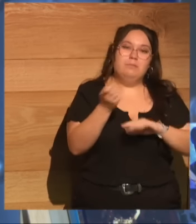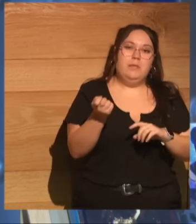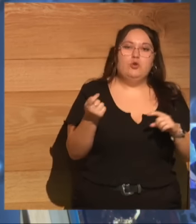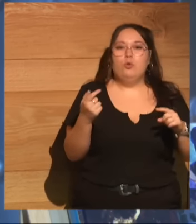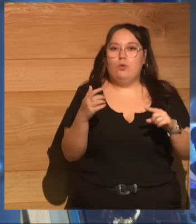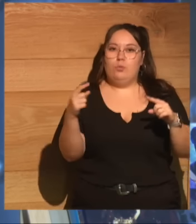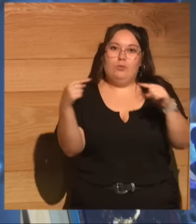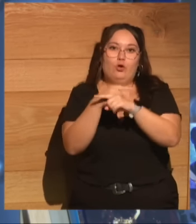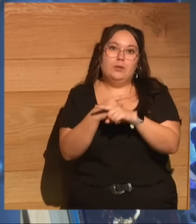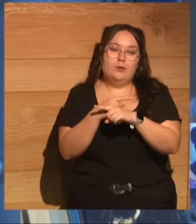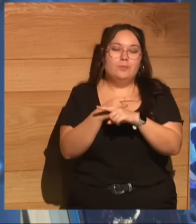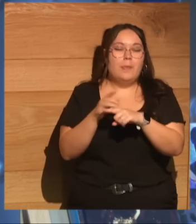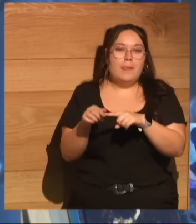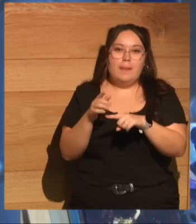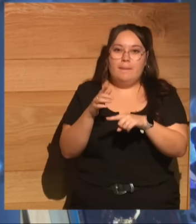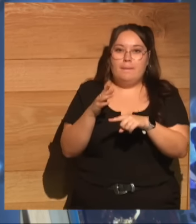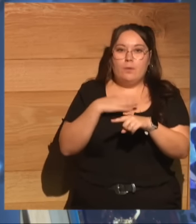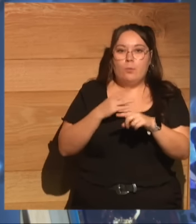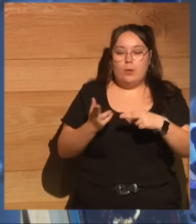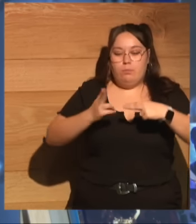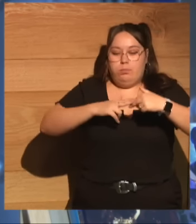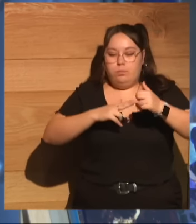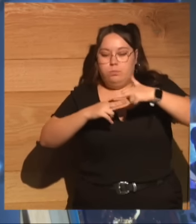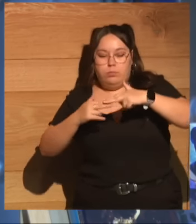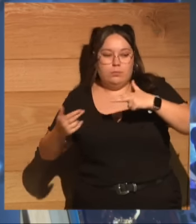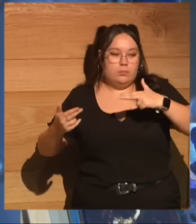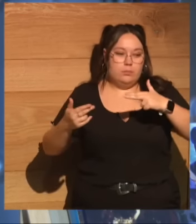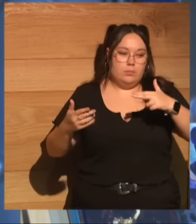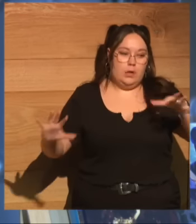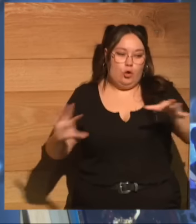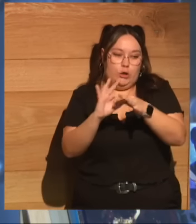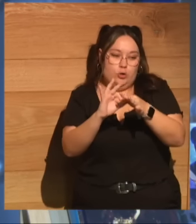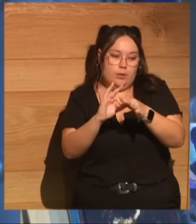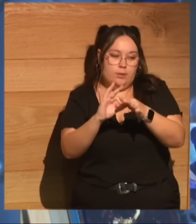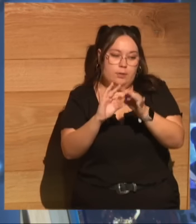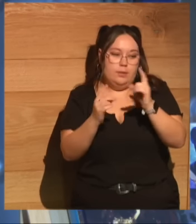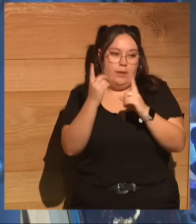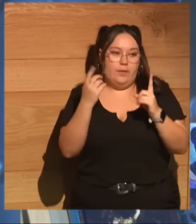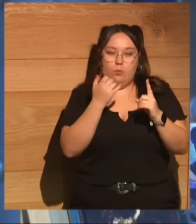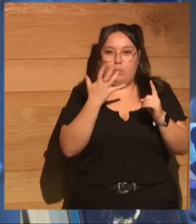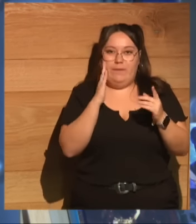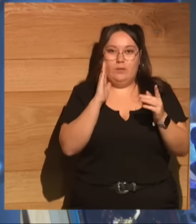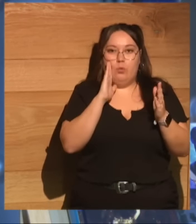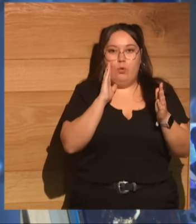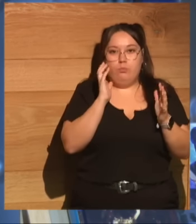que es el que hace que los fragmentos se yuxtapongan y colisionen de forma casi abrupta a veces, violenta para